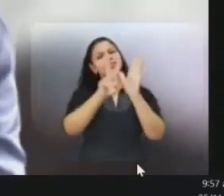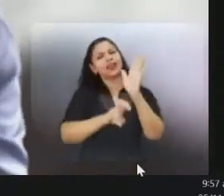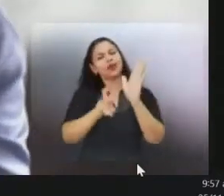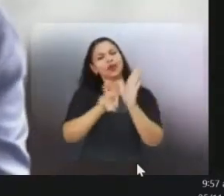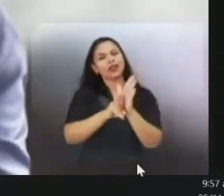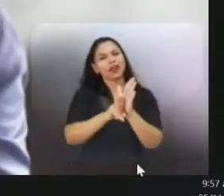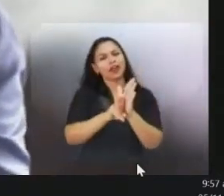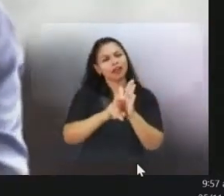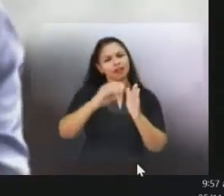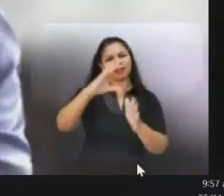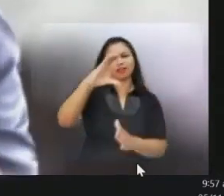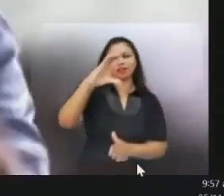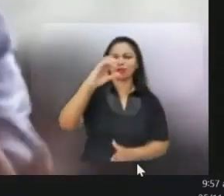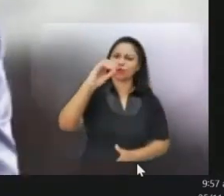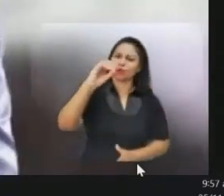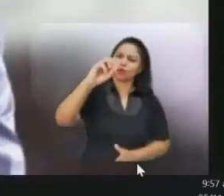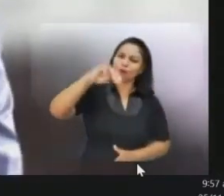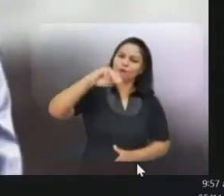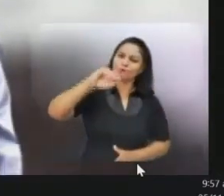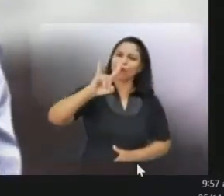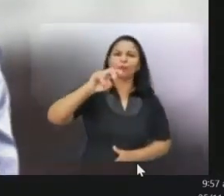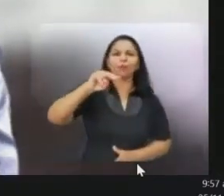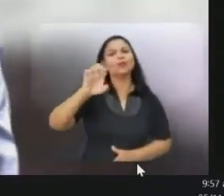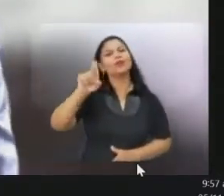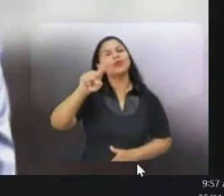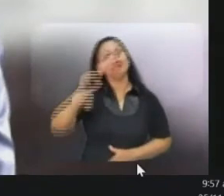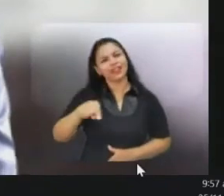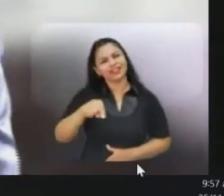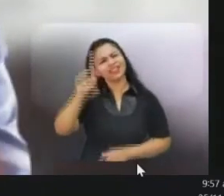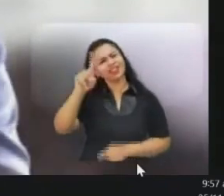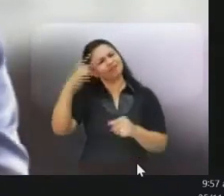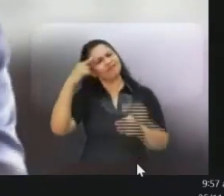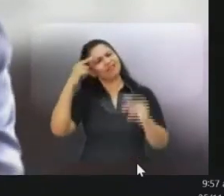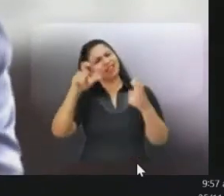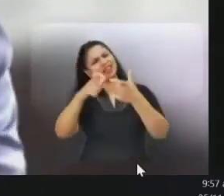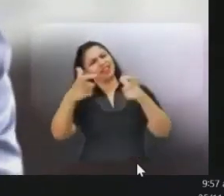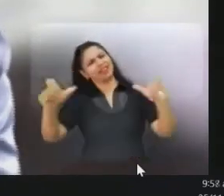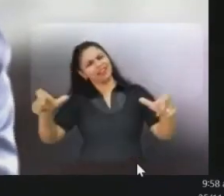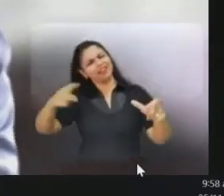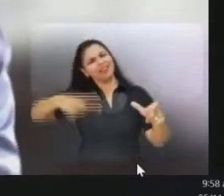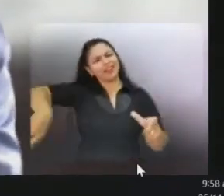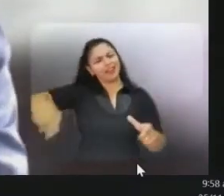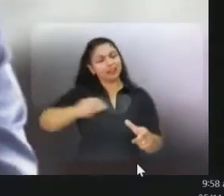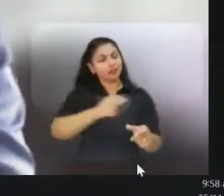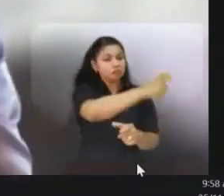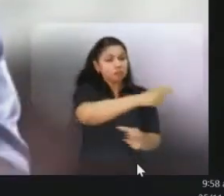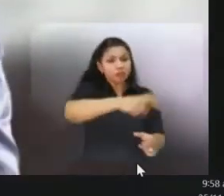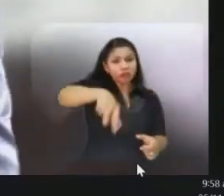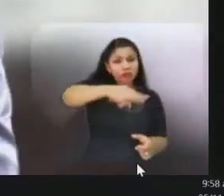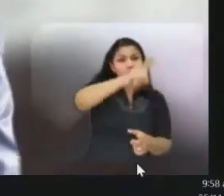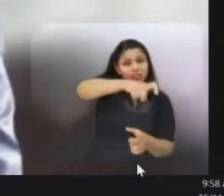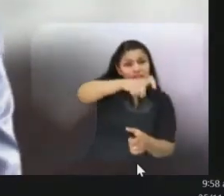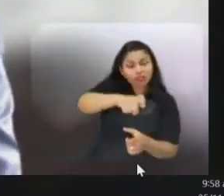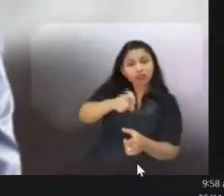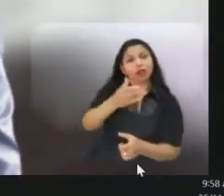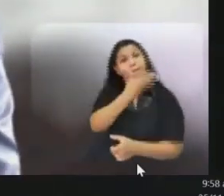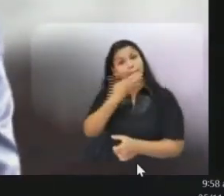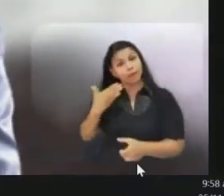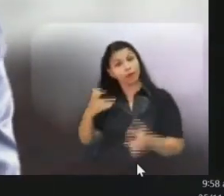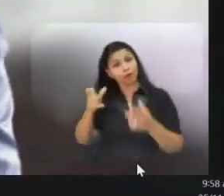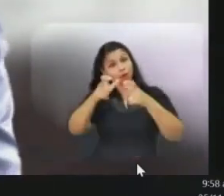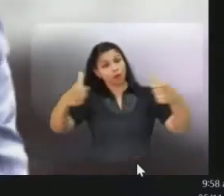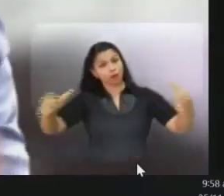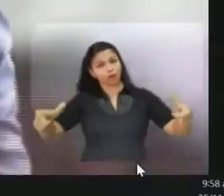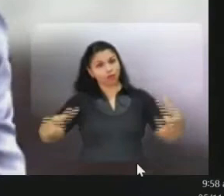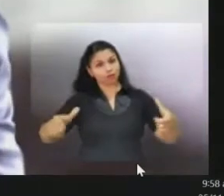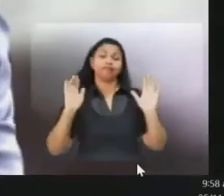que piensan que el espectro es mucho mejor gestionado si lo gestionan los propios usuarios. Sin embargo, eso sería bastante dificultoso